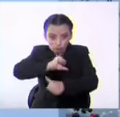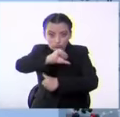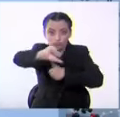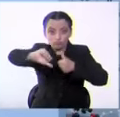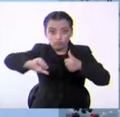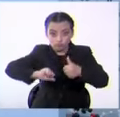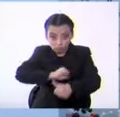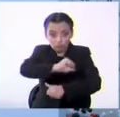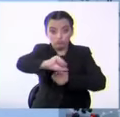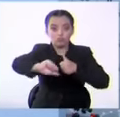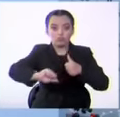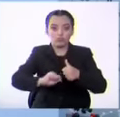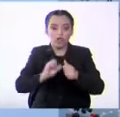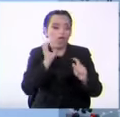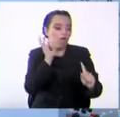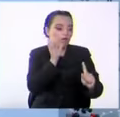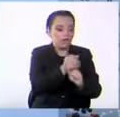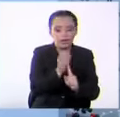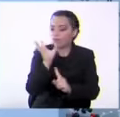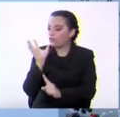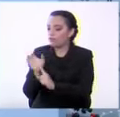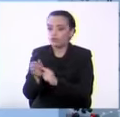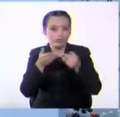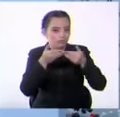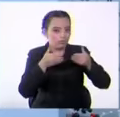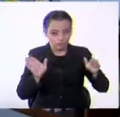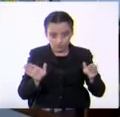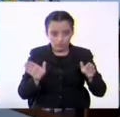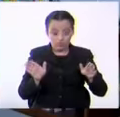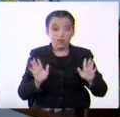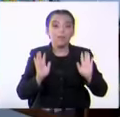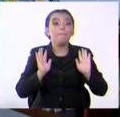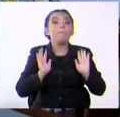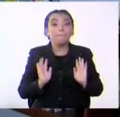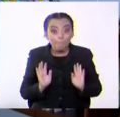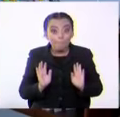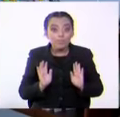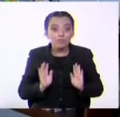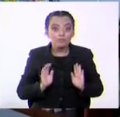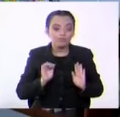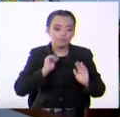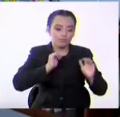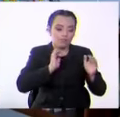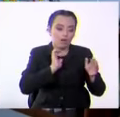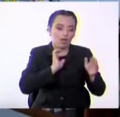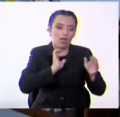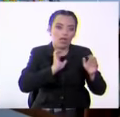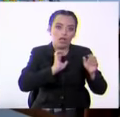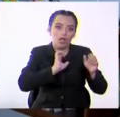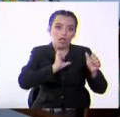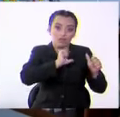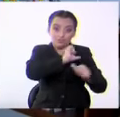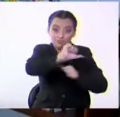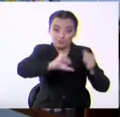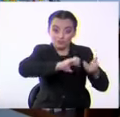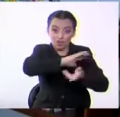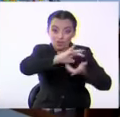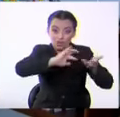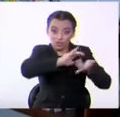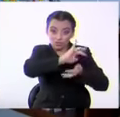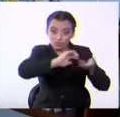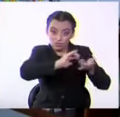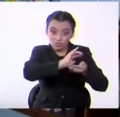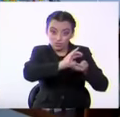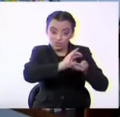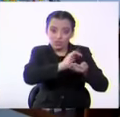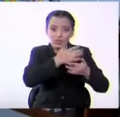cada una es diferente. Primero, porque unos son sistemas naturales y otros son sistemas humanos. Pero hay muchas cosas que se